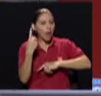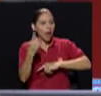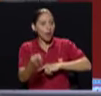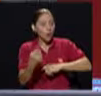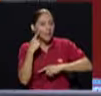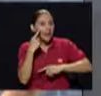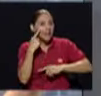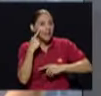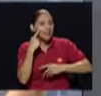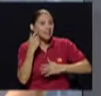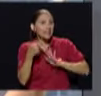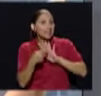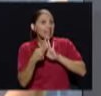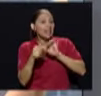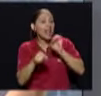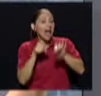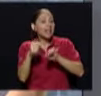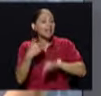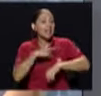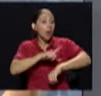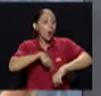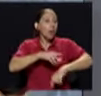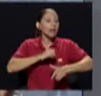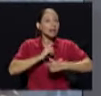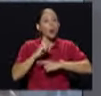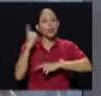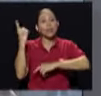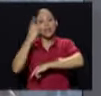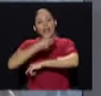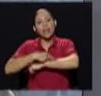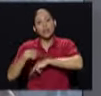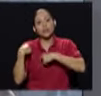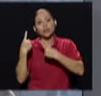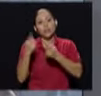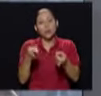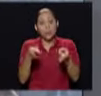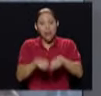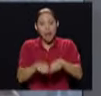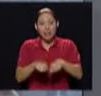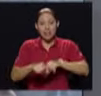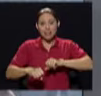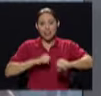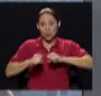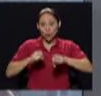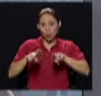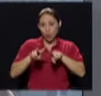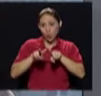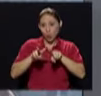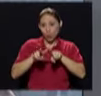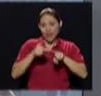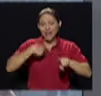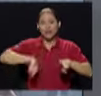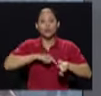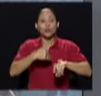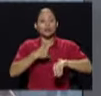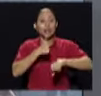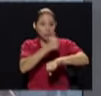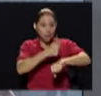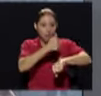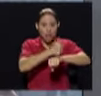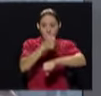señales que tienen horas o días de oscilación. Inclusive, en el caso del terremoto de Nicoya, que teníamos